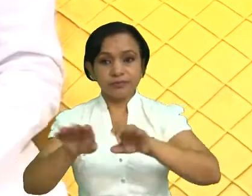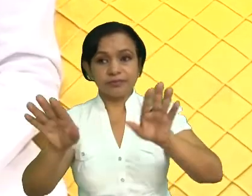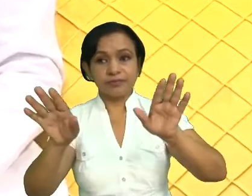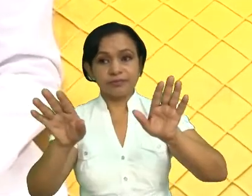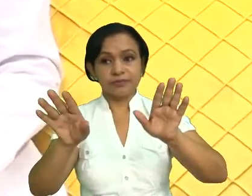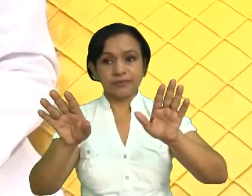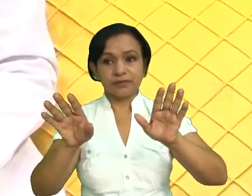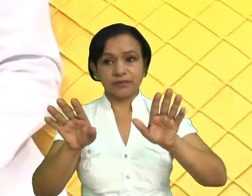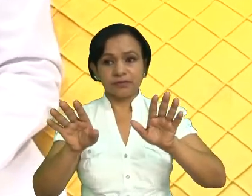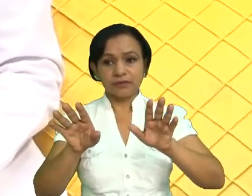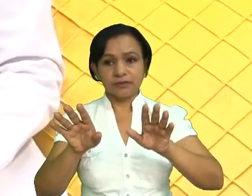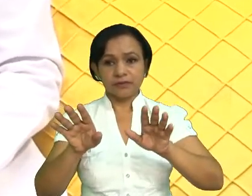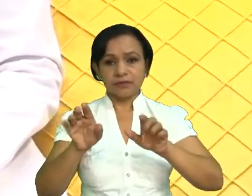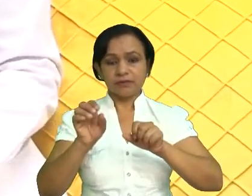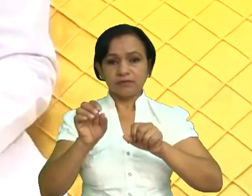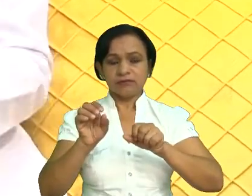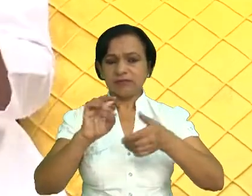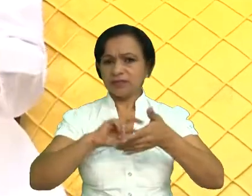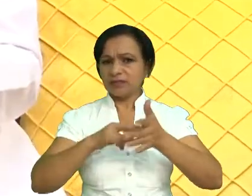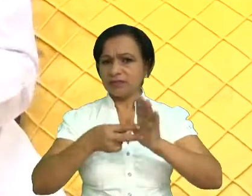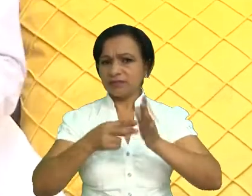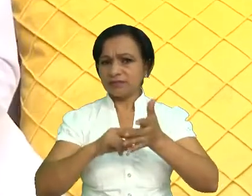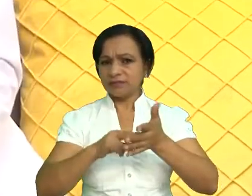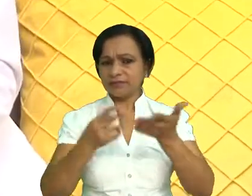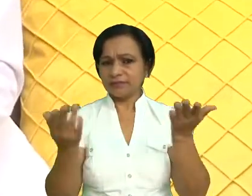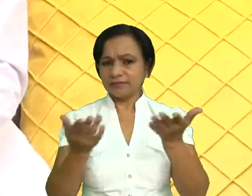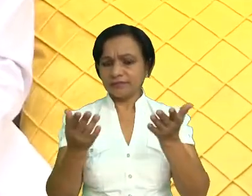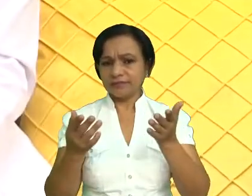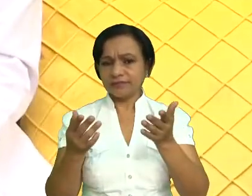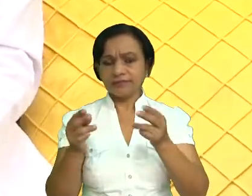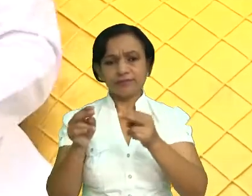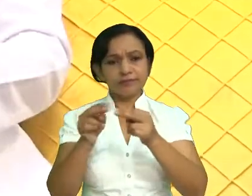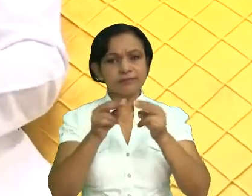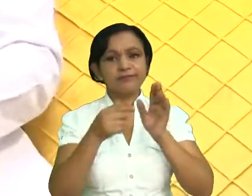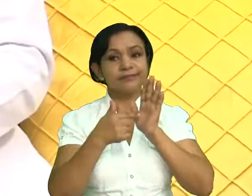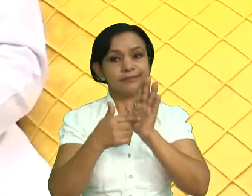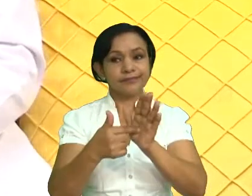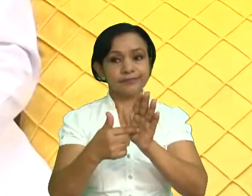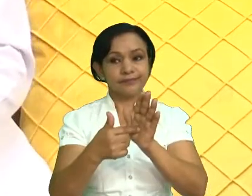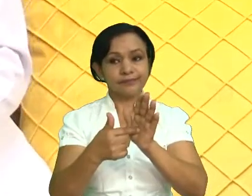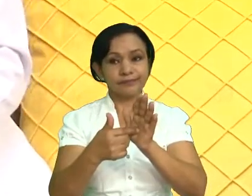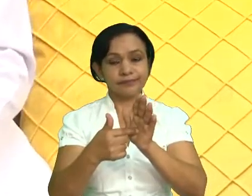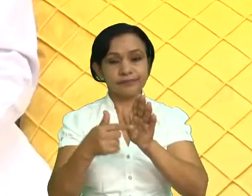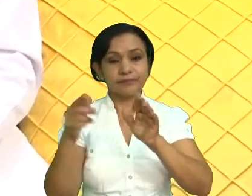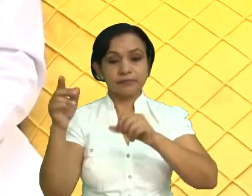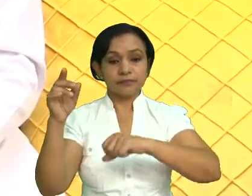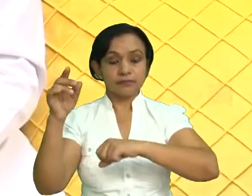esa doctora de transmisión comunitaria. Okay. Cuando no tienen un nexo, por ejemplo, de que hayan venido de un